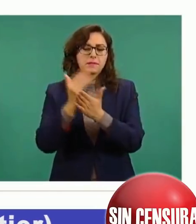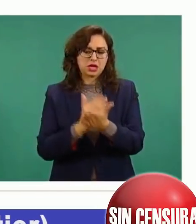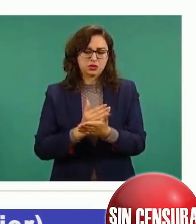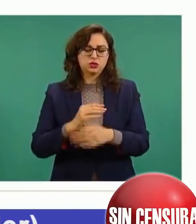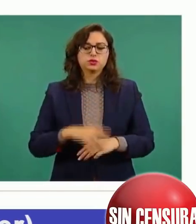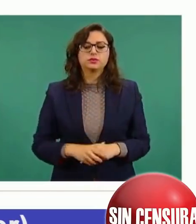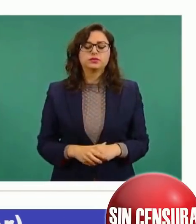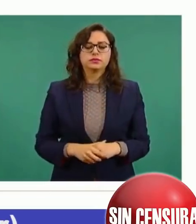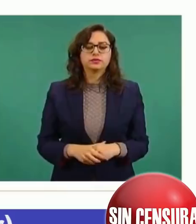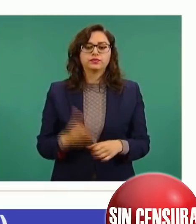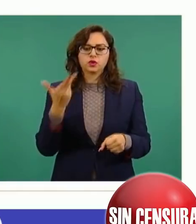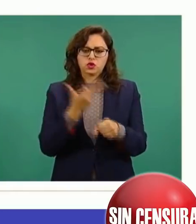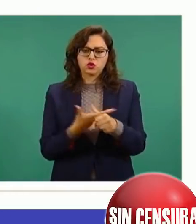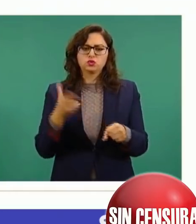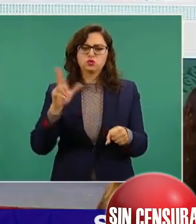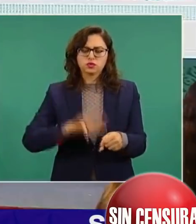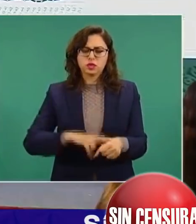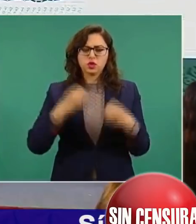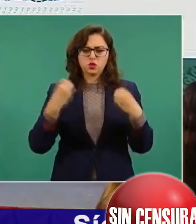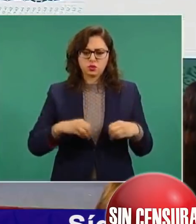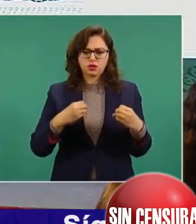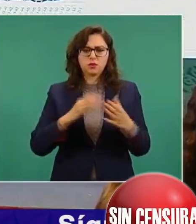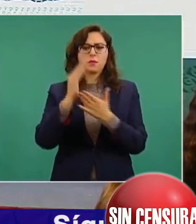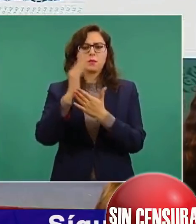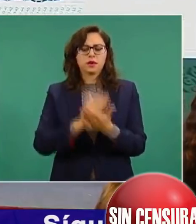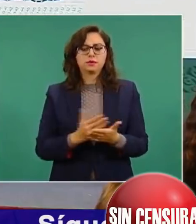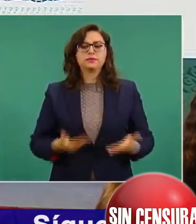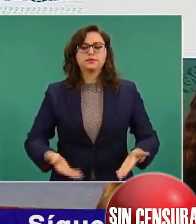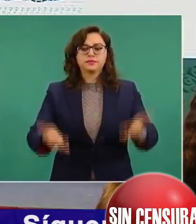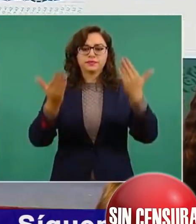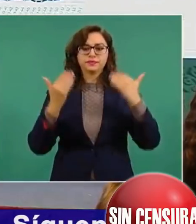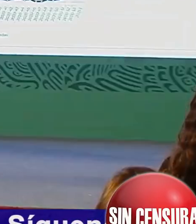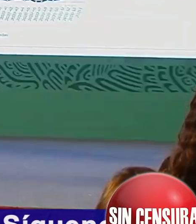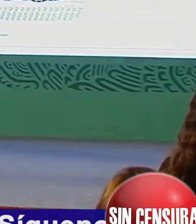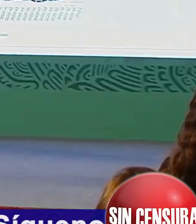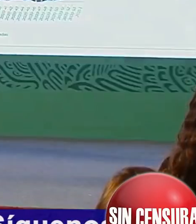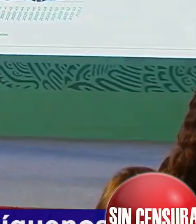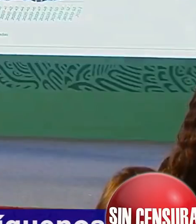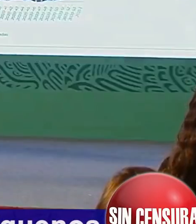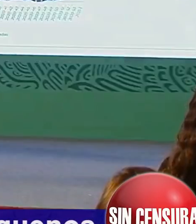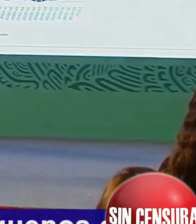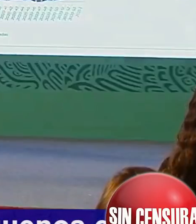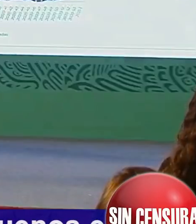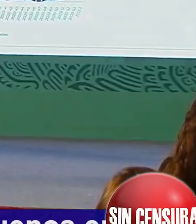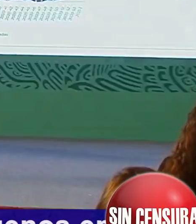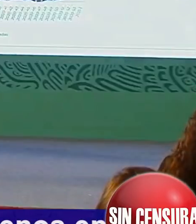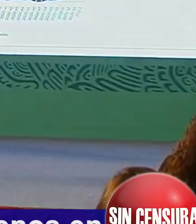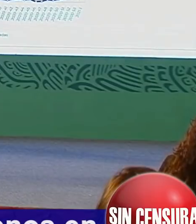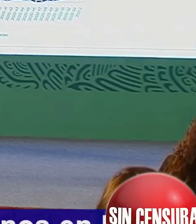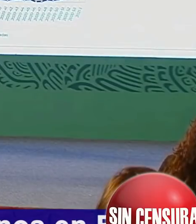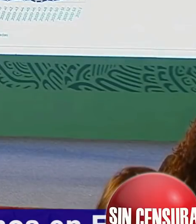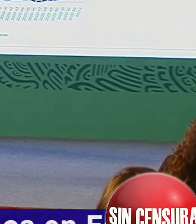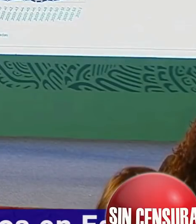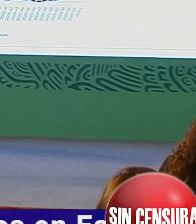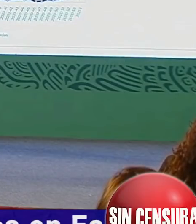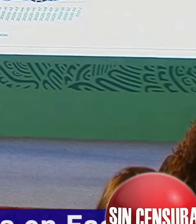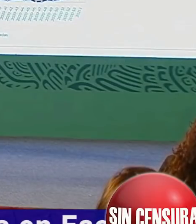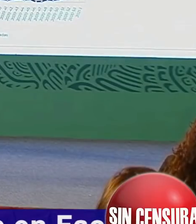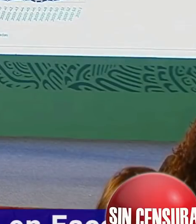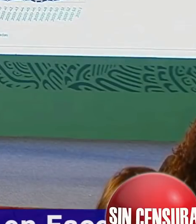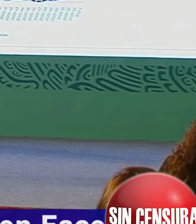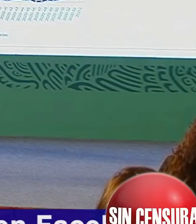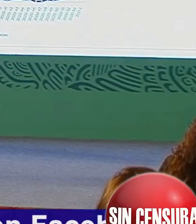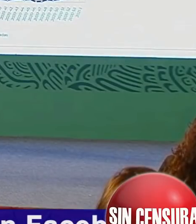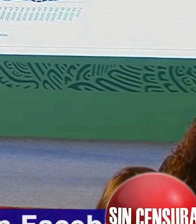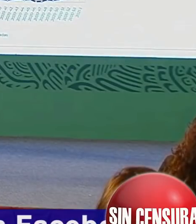siguiente, ni en la hospitalización. La siguiente. Y Tlaxcala se disparó en este momento, después de haber